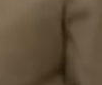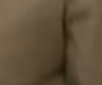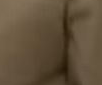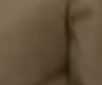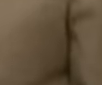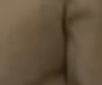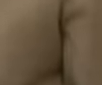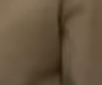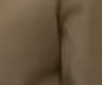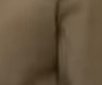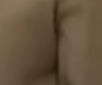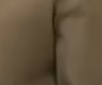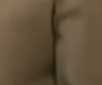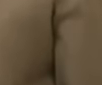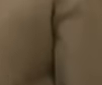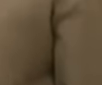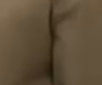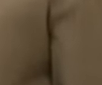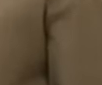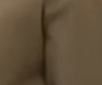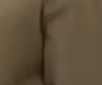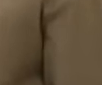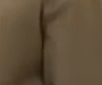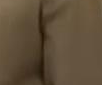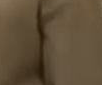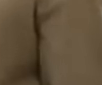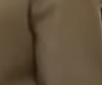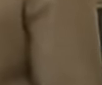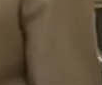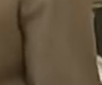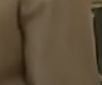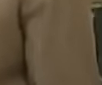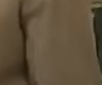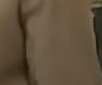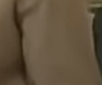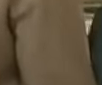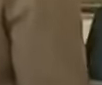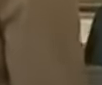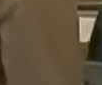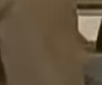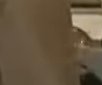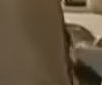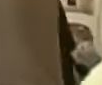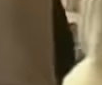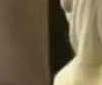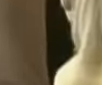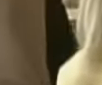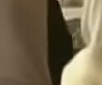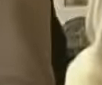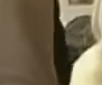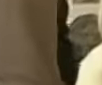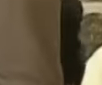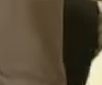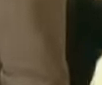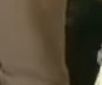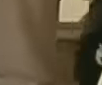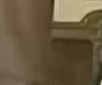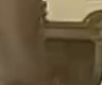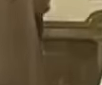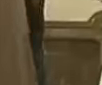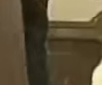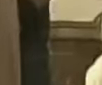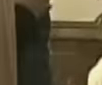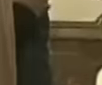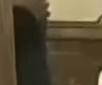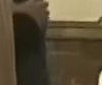búsqueda y del fortalecimiento de esos caminos consensuados y la conformación también de frentes importantes por la paz, por la defensa de